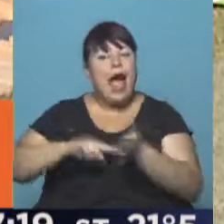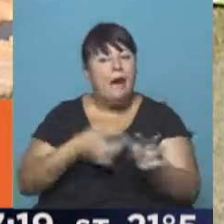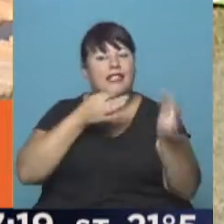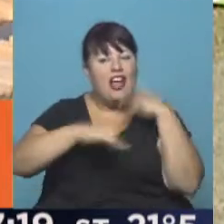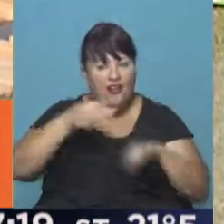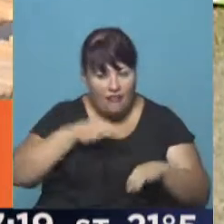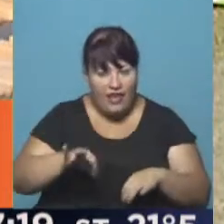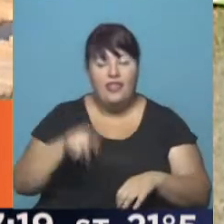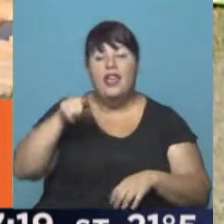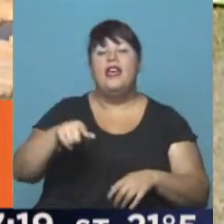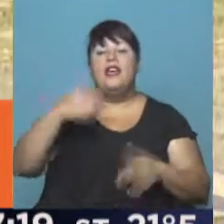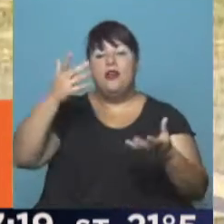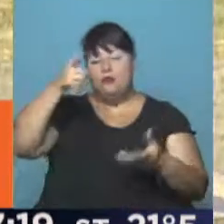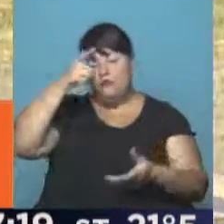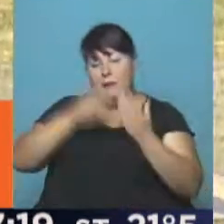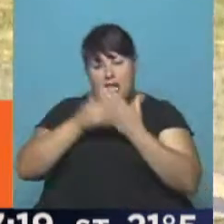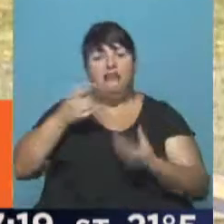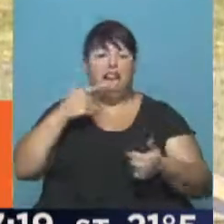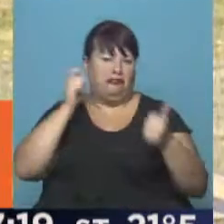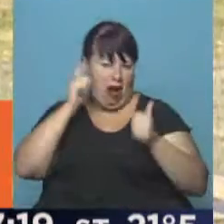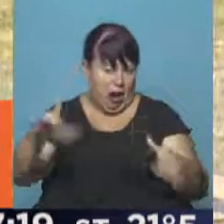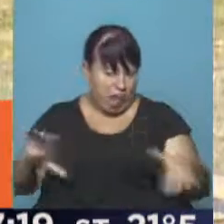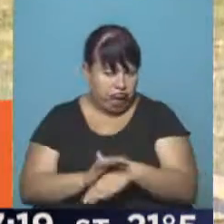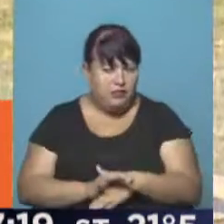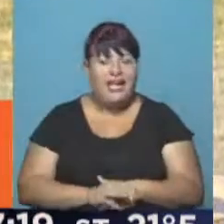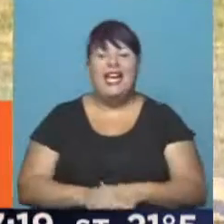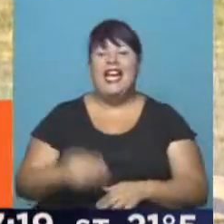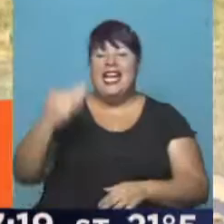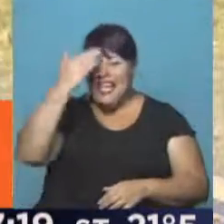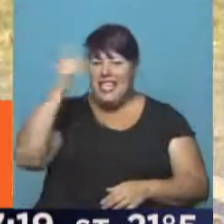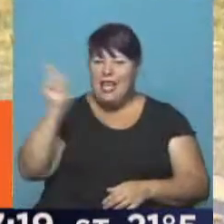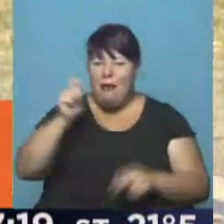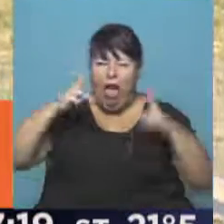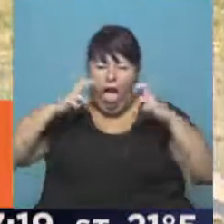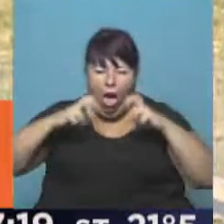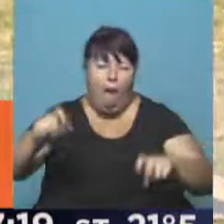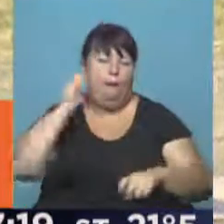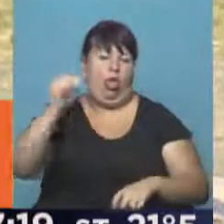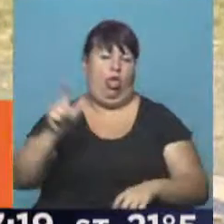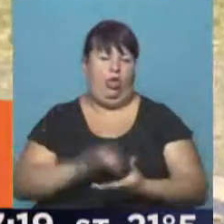Federal. El operativo, dijo el ministro, fue un éxito tras 15 meses de investigación.